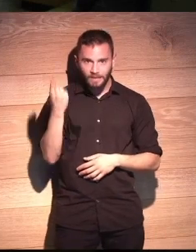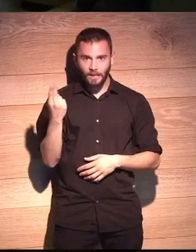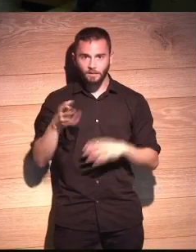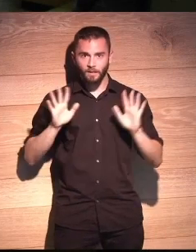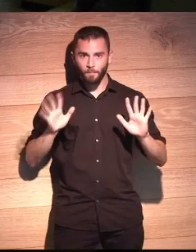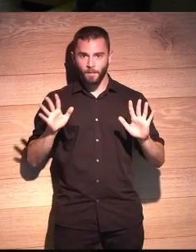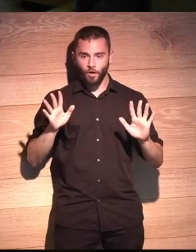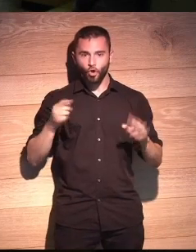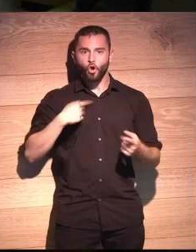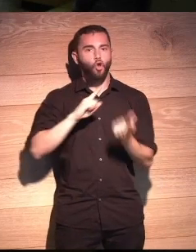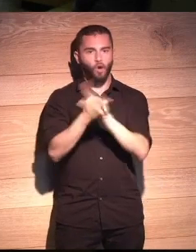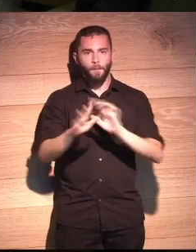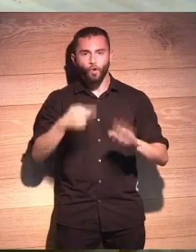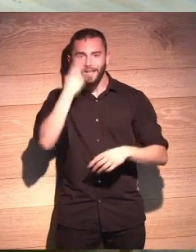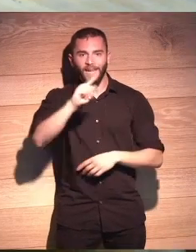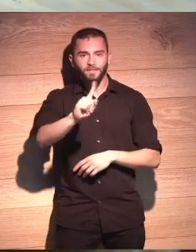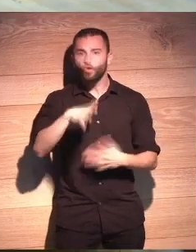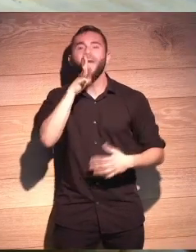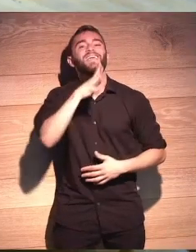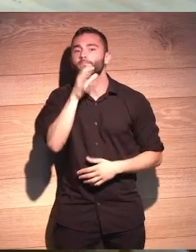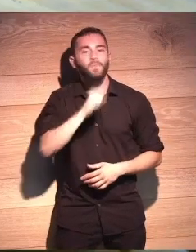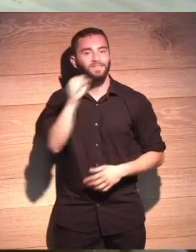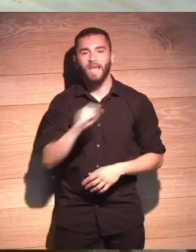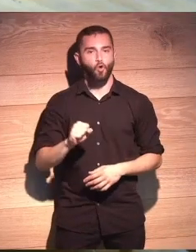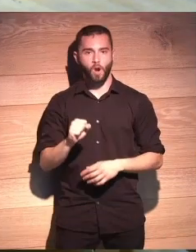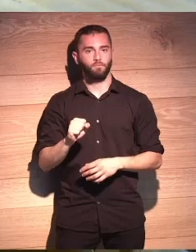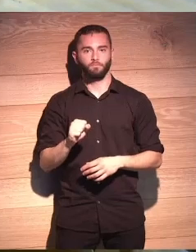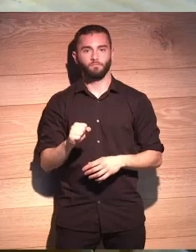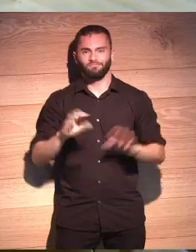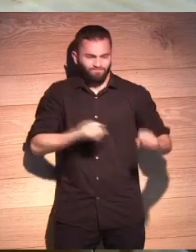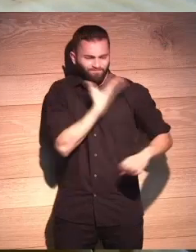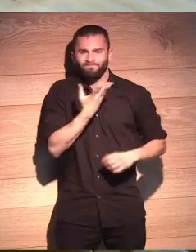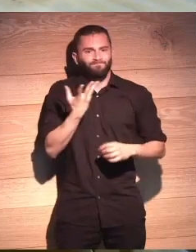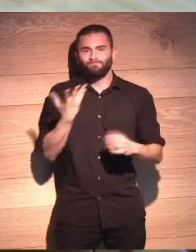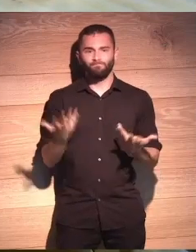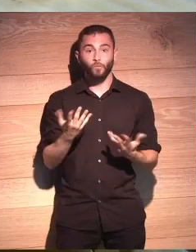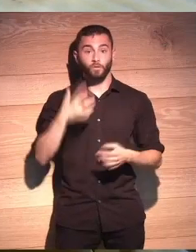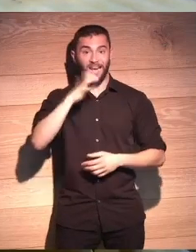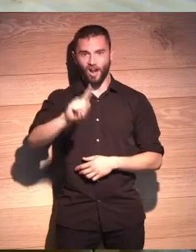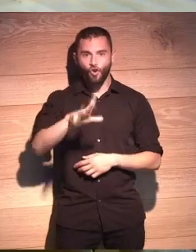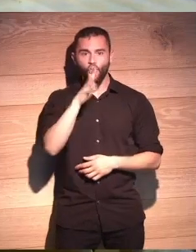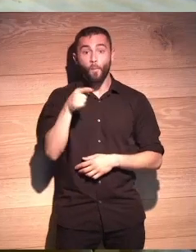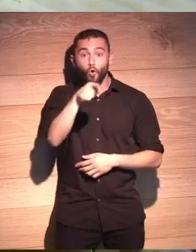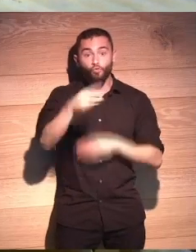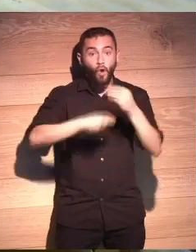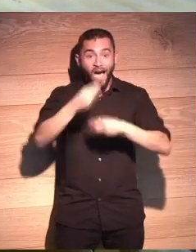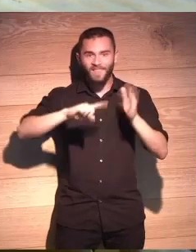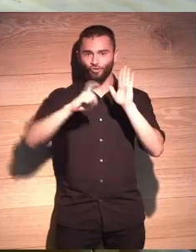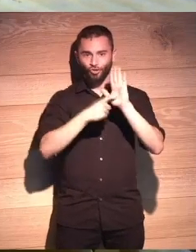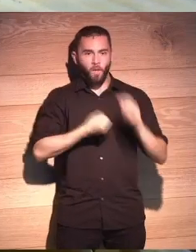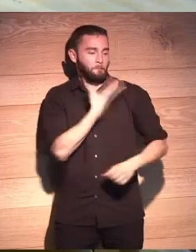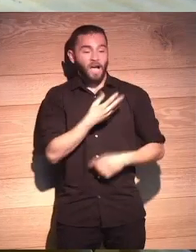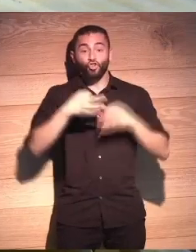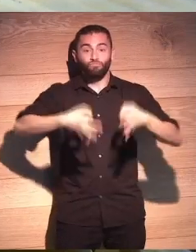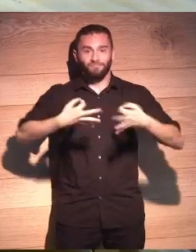que lo cambio, no es interesante, es espectacular. Pero es que es apasionante, lo cual no me extraña, porque como tú todo lo que haces, lo haces con mucha